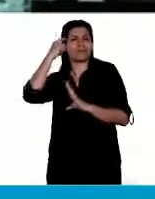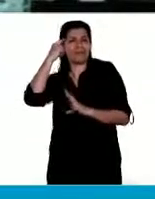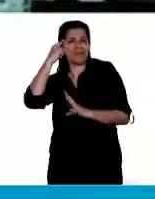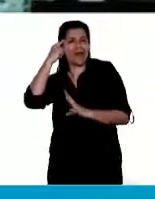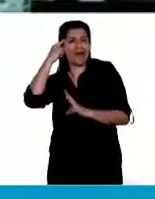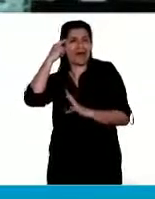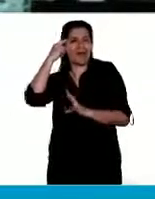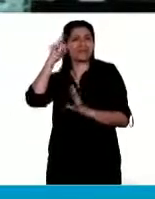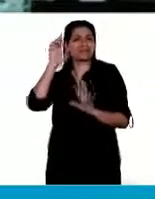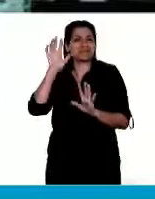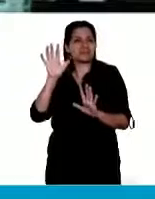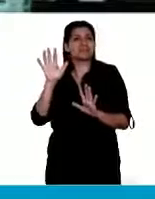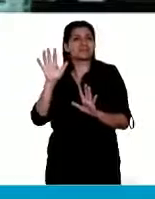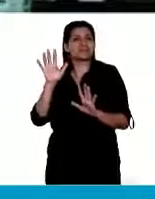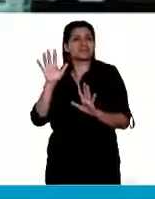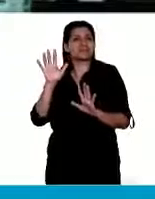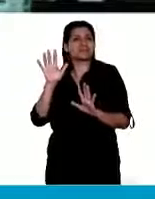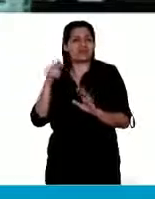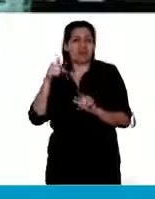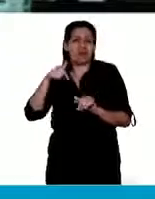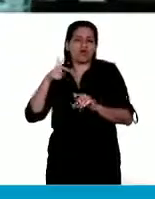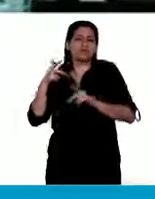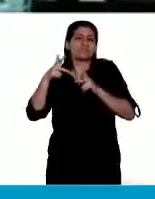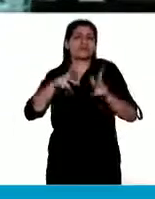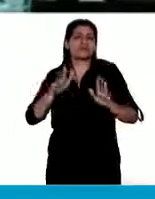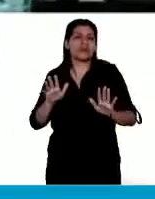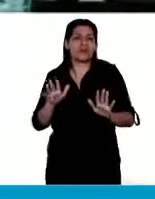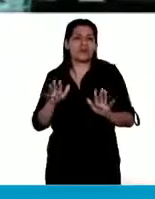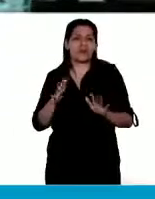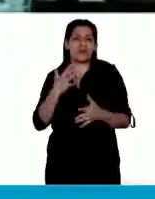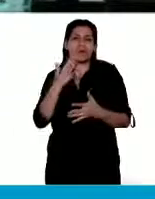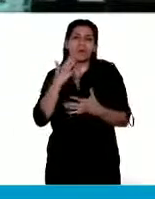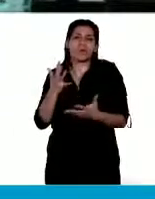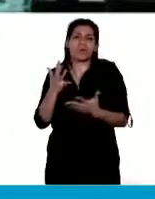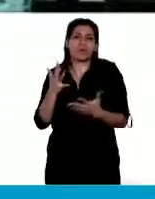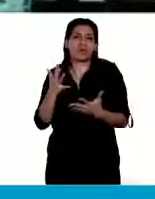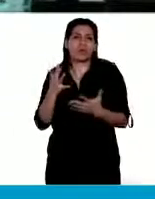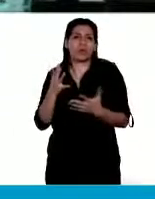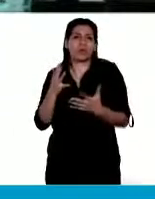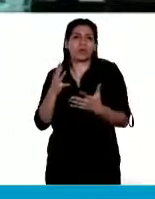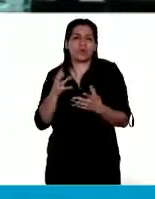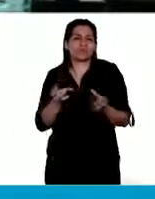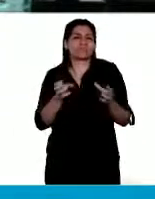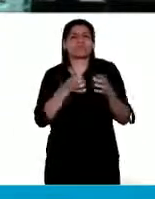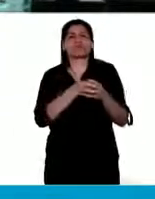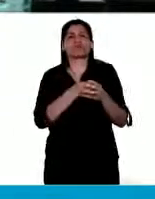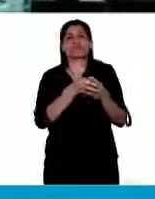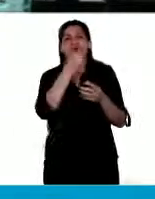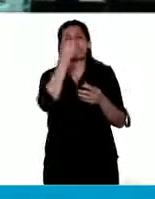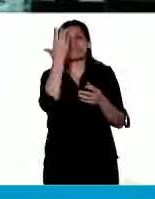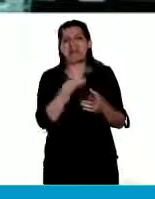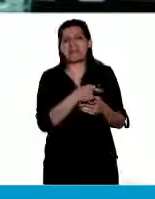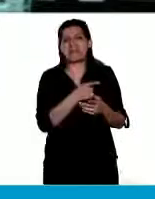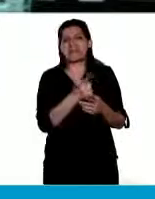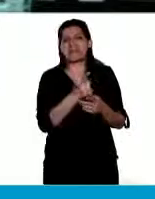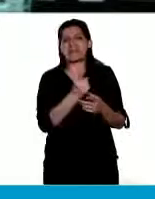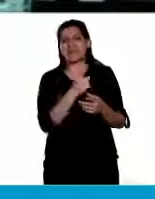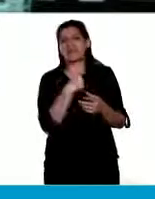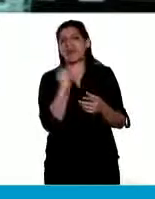lo ha dejado de manifiesto. Por supuesto que no todo el oficialismo, como a muchos de nosotros nos